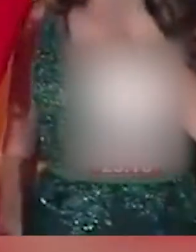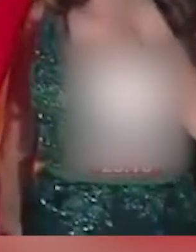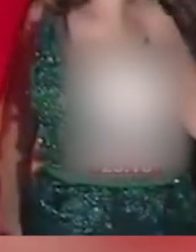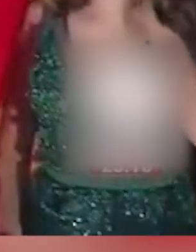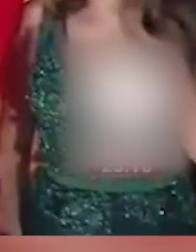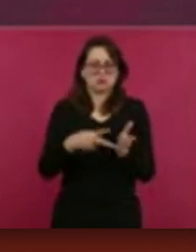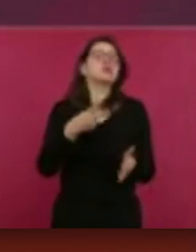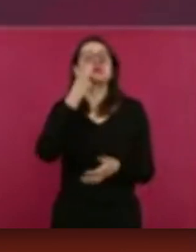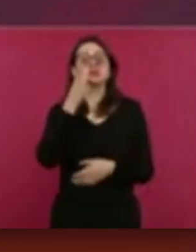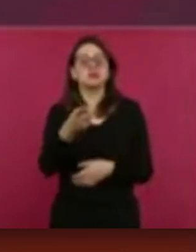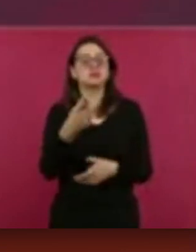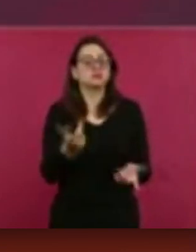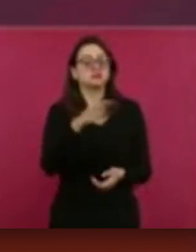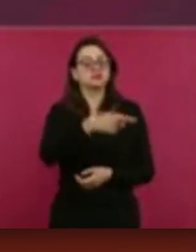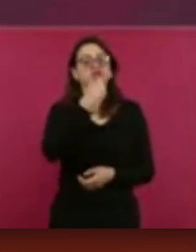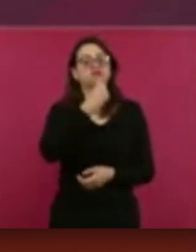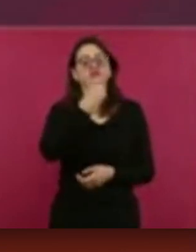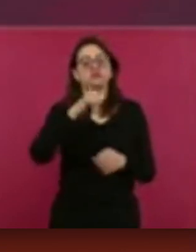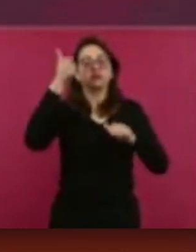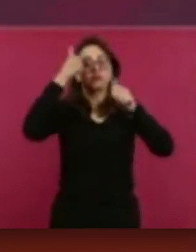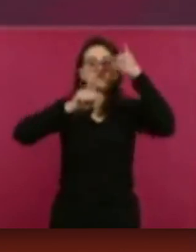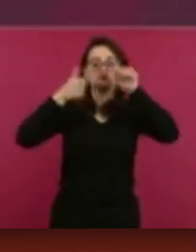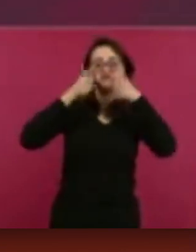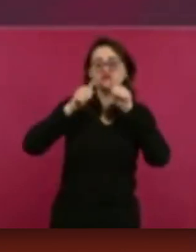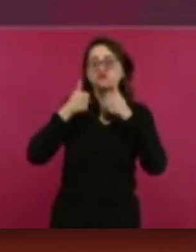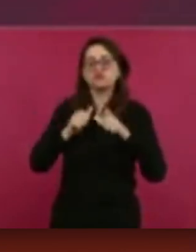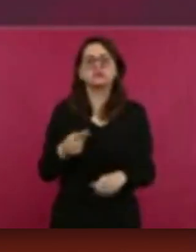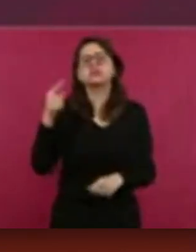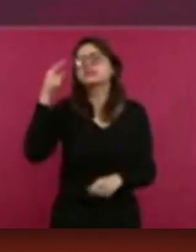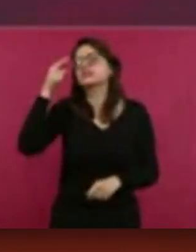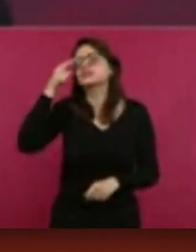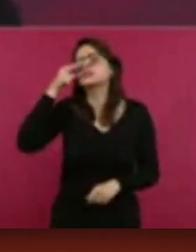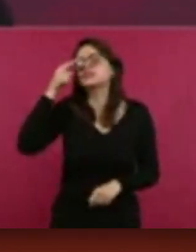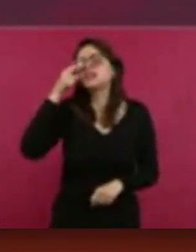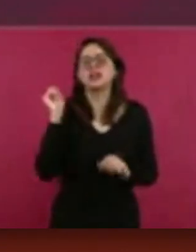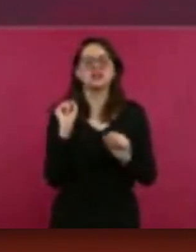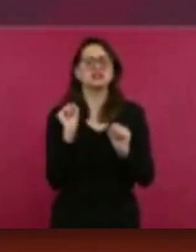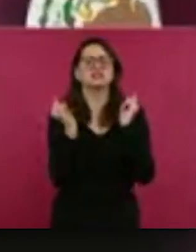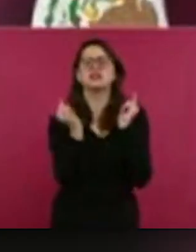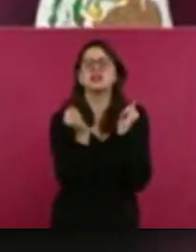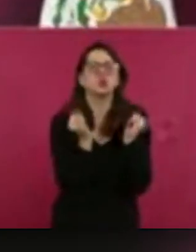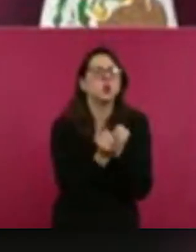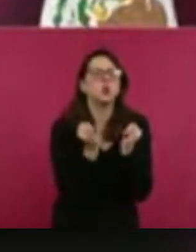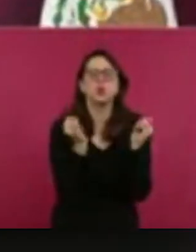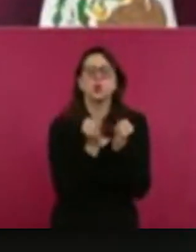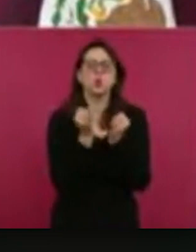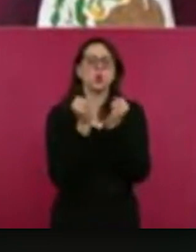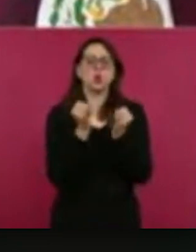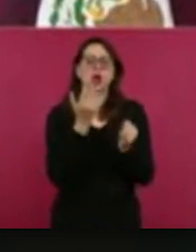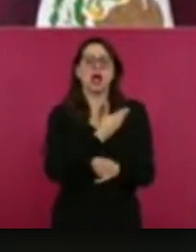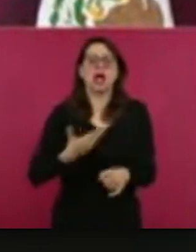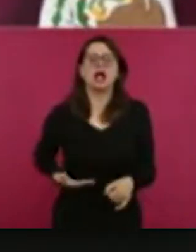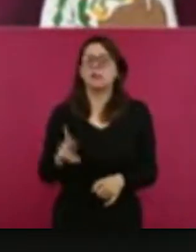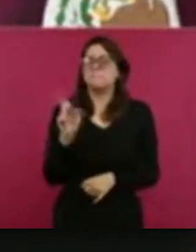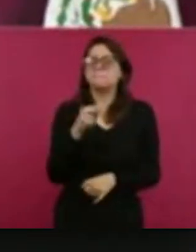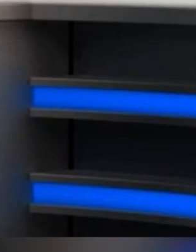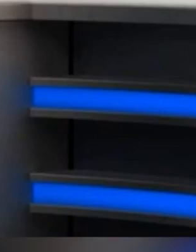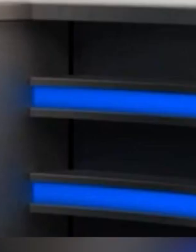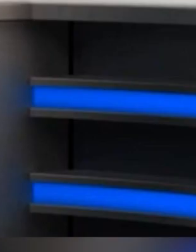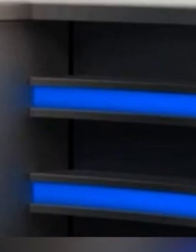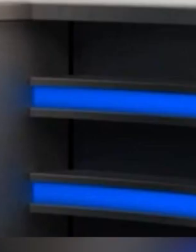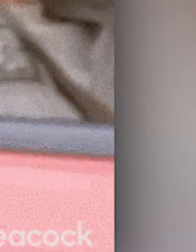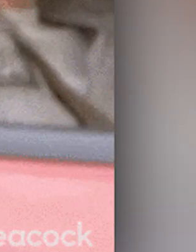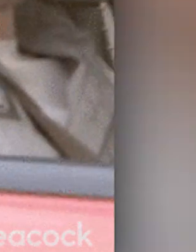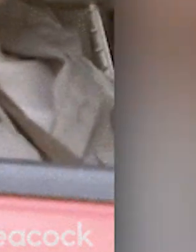salió embarrado. Mi esposa le dijo al médico que le dejara la naricita como la del licenciado Peña Nieto.